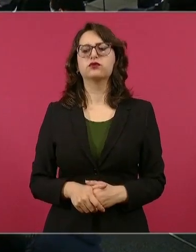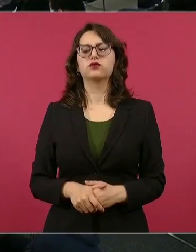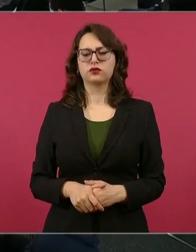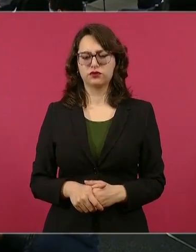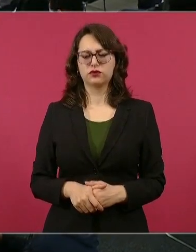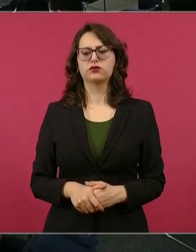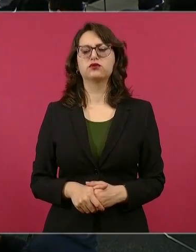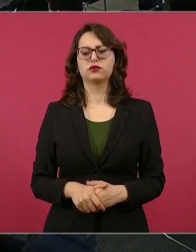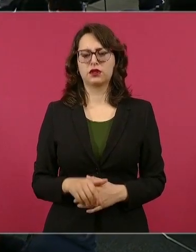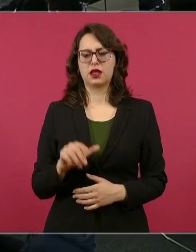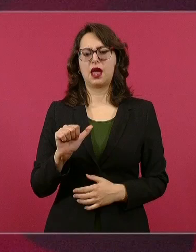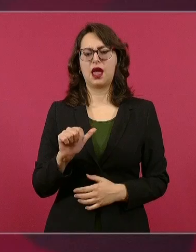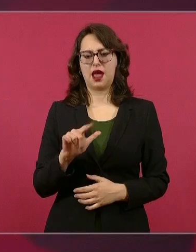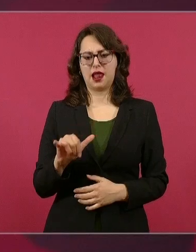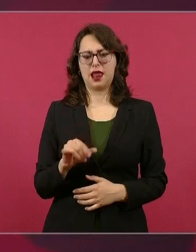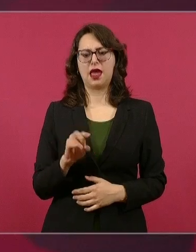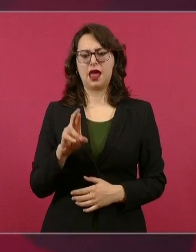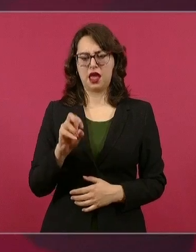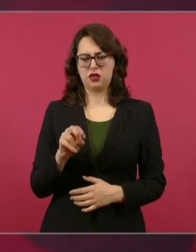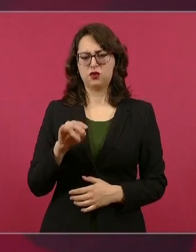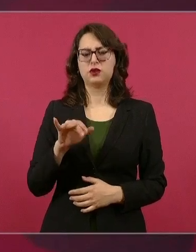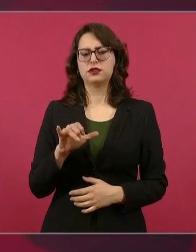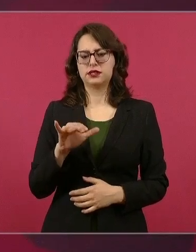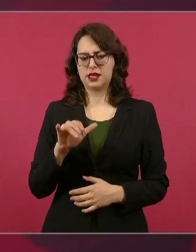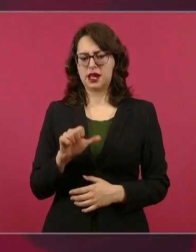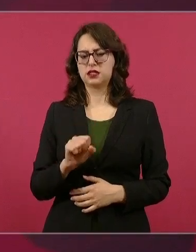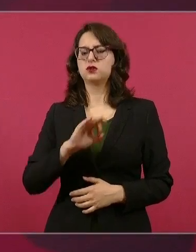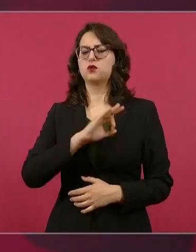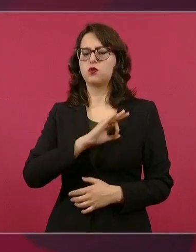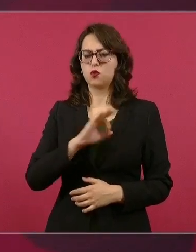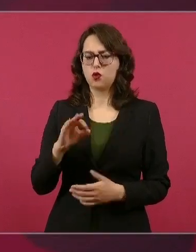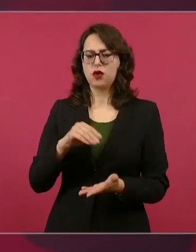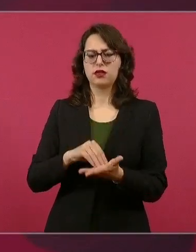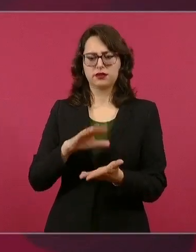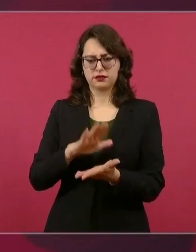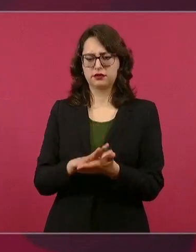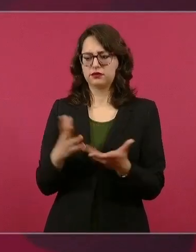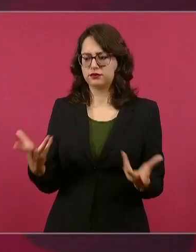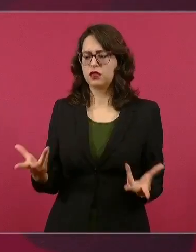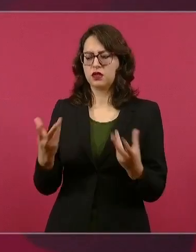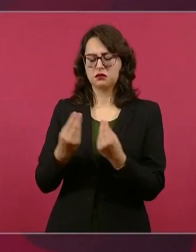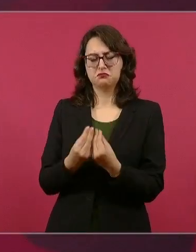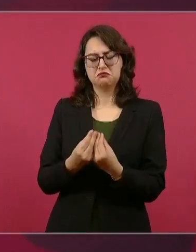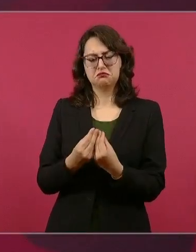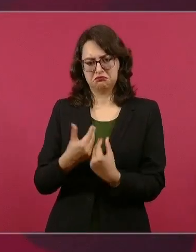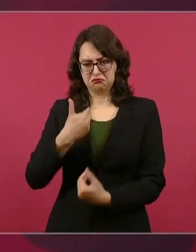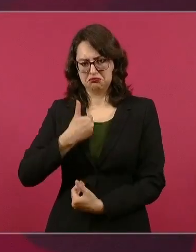Alejandro Encinas, y yo también, en su momento,